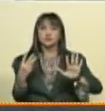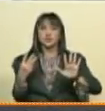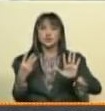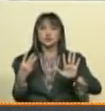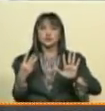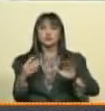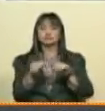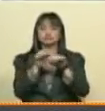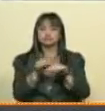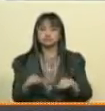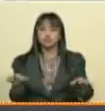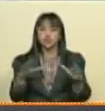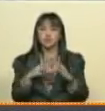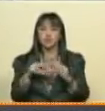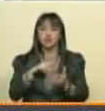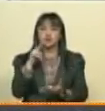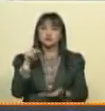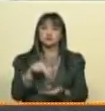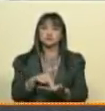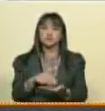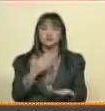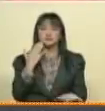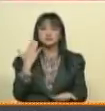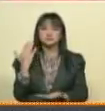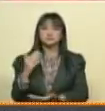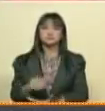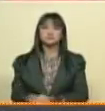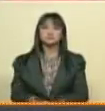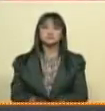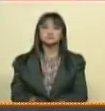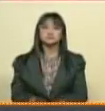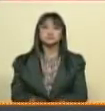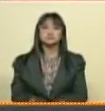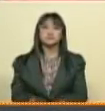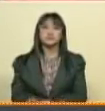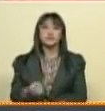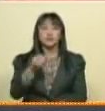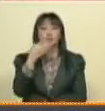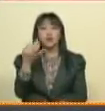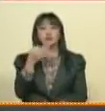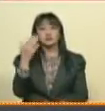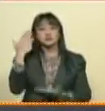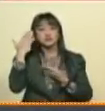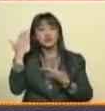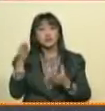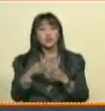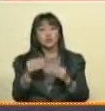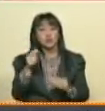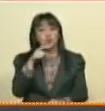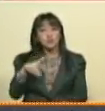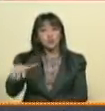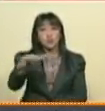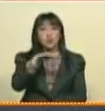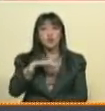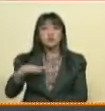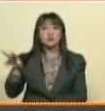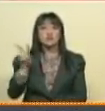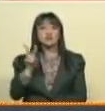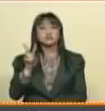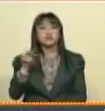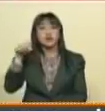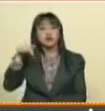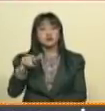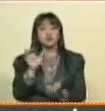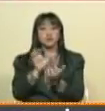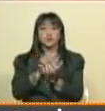sido desplegado en todo el territorio nacional. Adelante, vicepresidente. Muy buenas tardes, saludamos a todo el pueblo de Venezuela desde el estado de